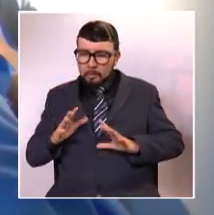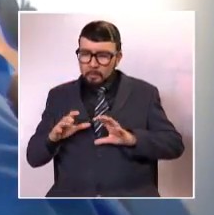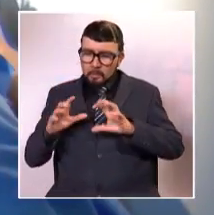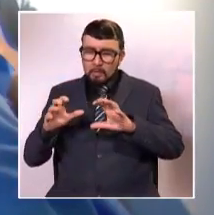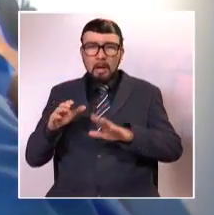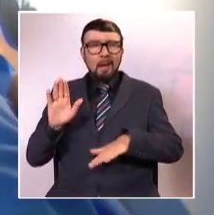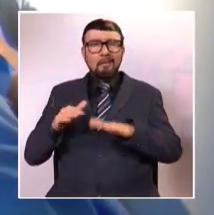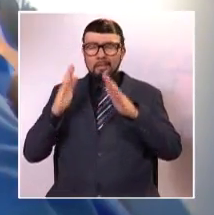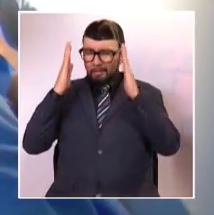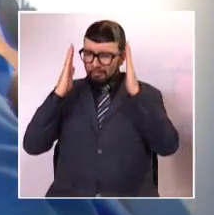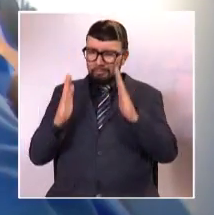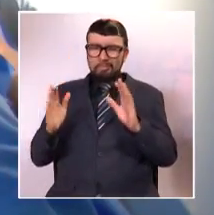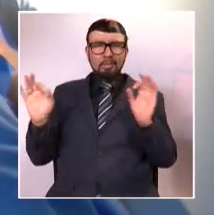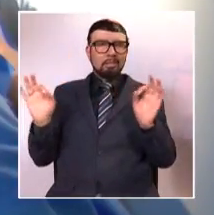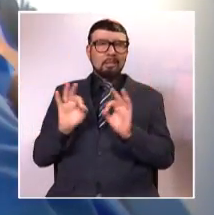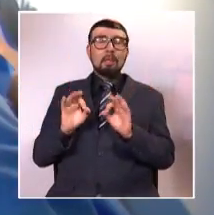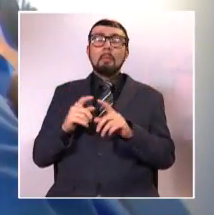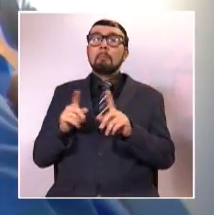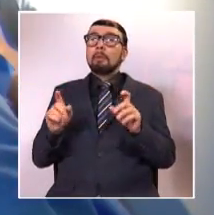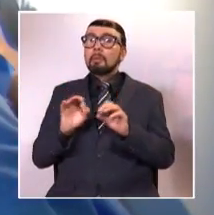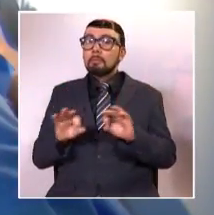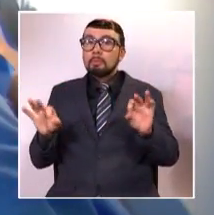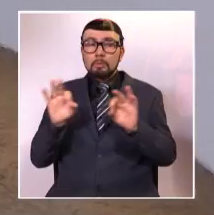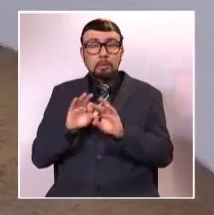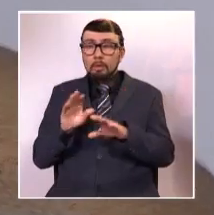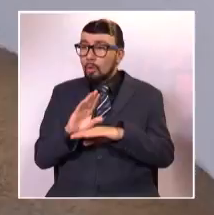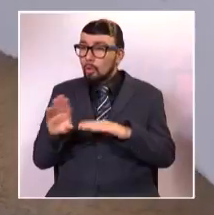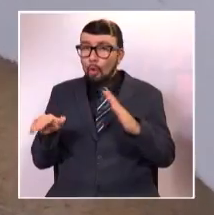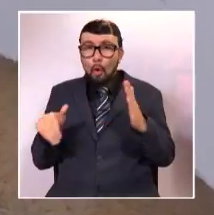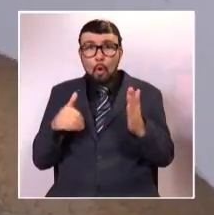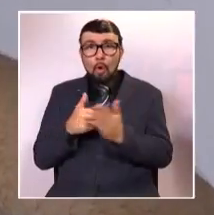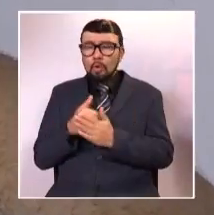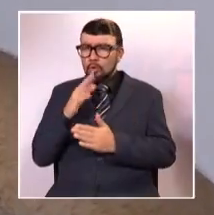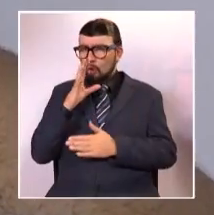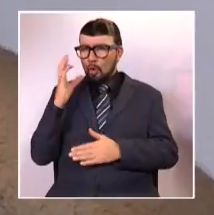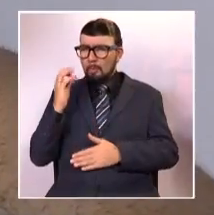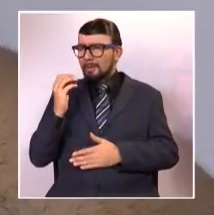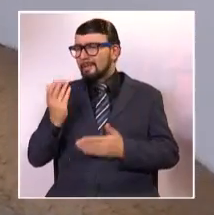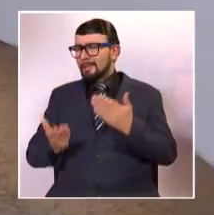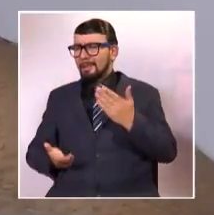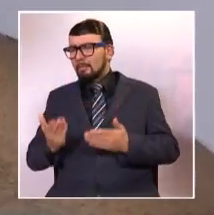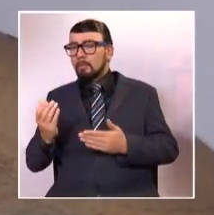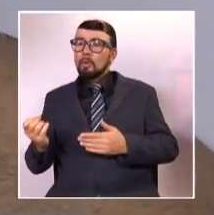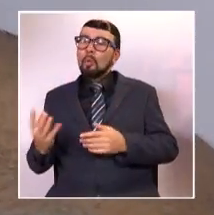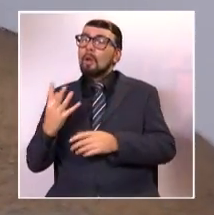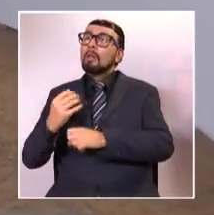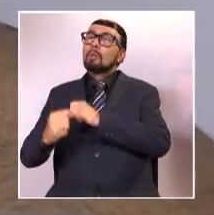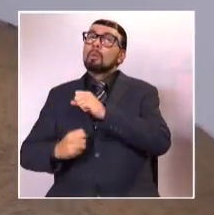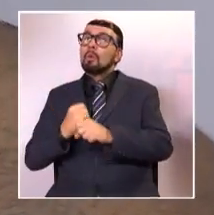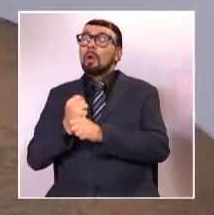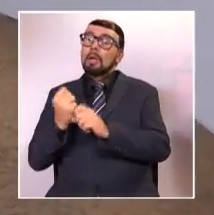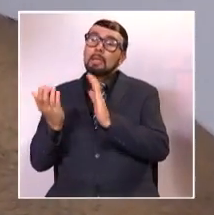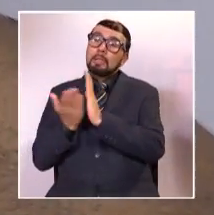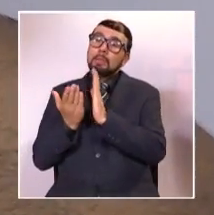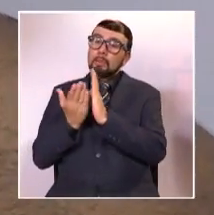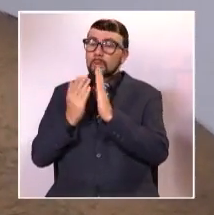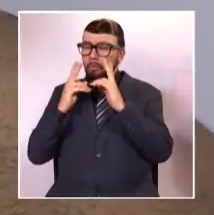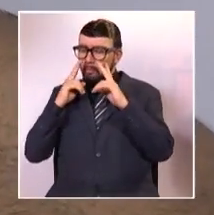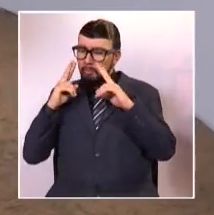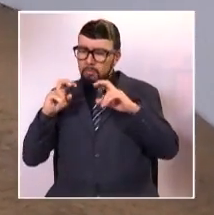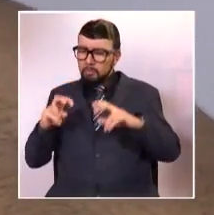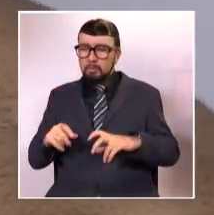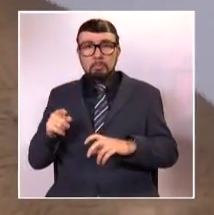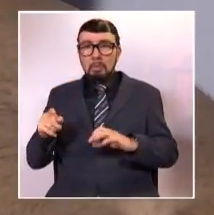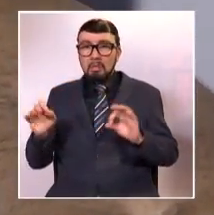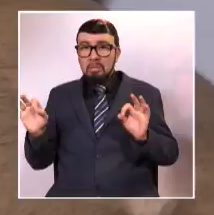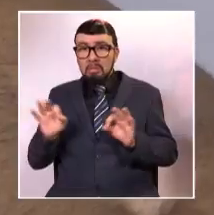atención. Pero es importante que todos los hombres ya después de cierta edad también se hagan un estudio de cómo están sus mamas y de que no haya ninguna masita creciendo